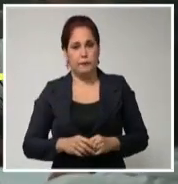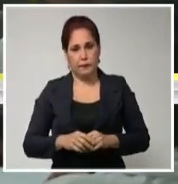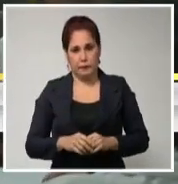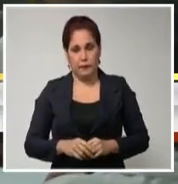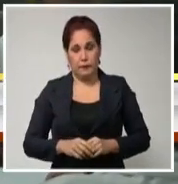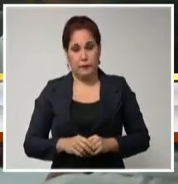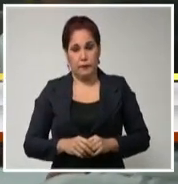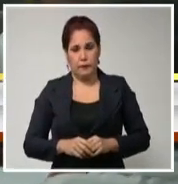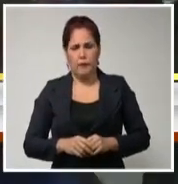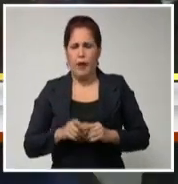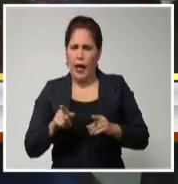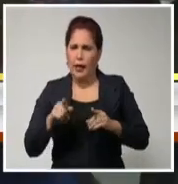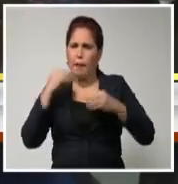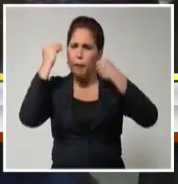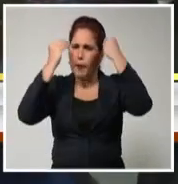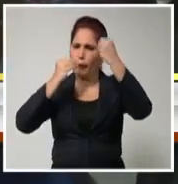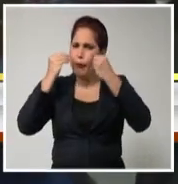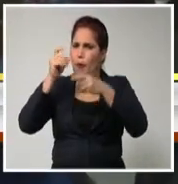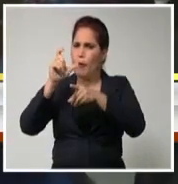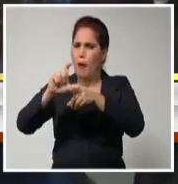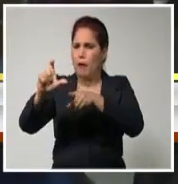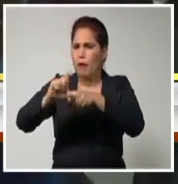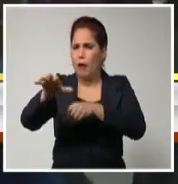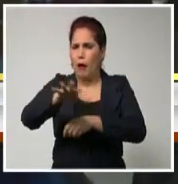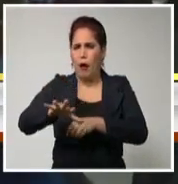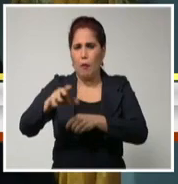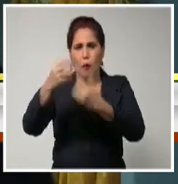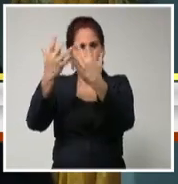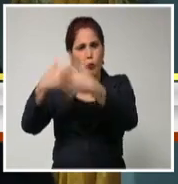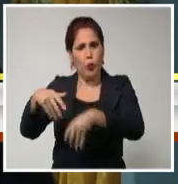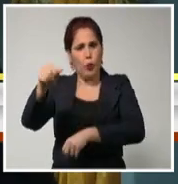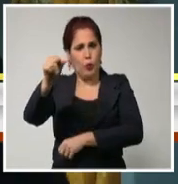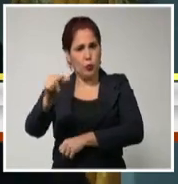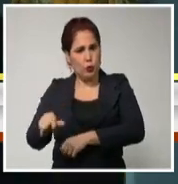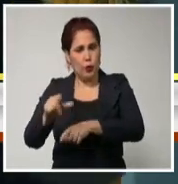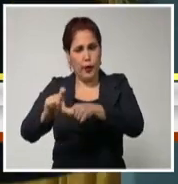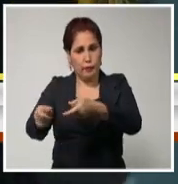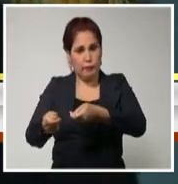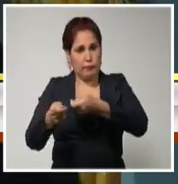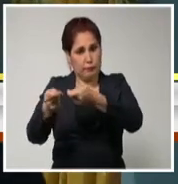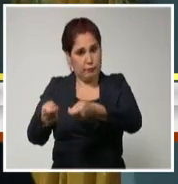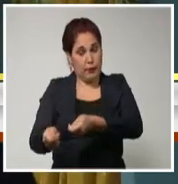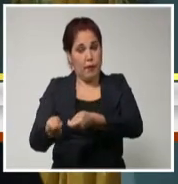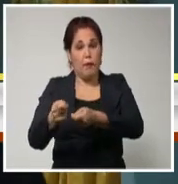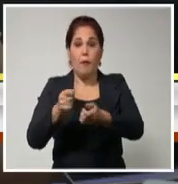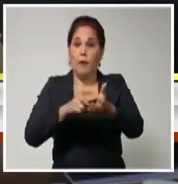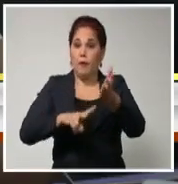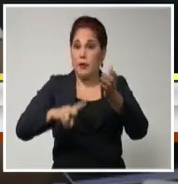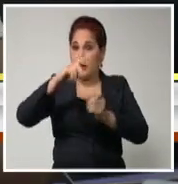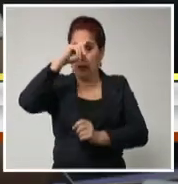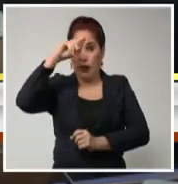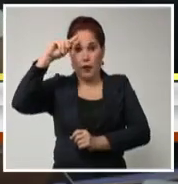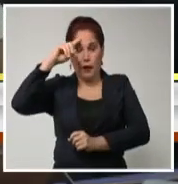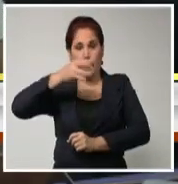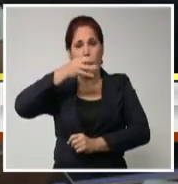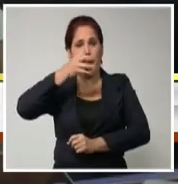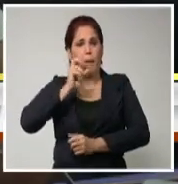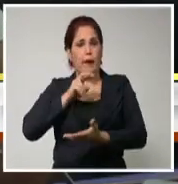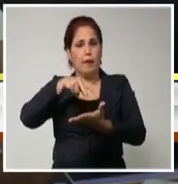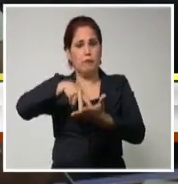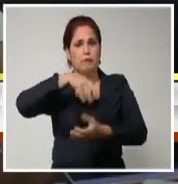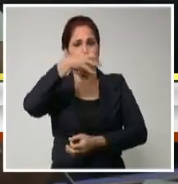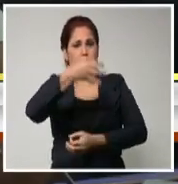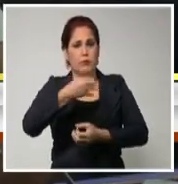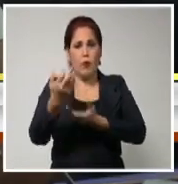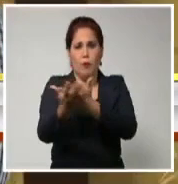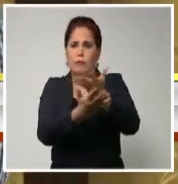Los asuntos que más preocupan a los productores y directivos del sector agropecuario en Sancti Spíritus fueron expuestos en este intercambio con uno de los